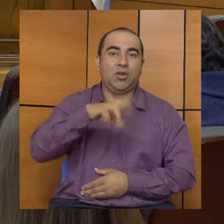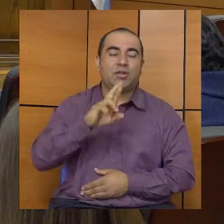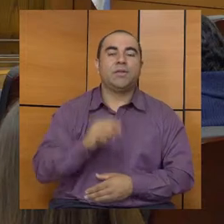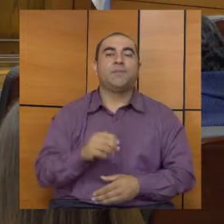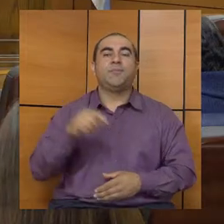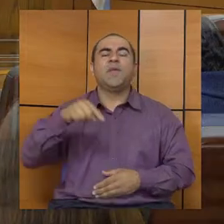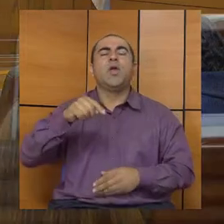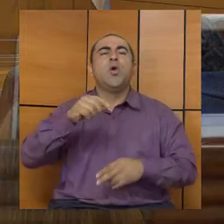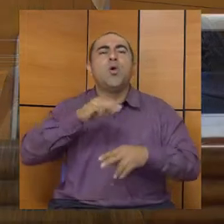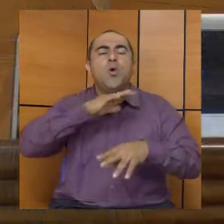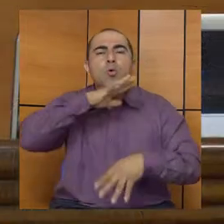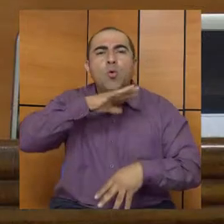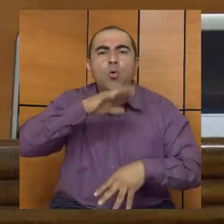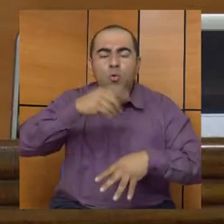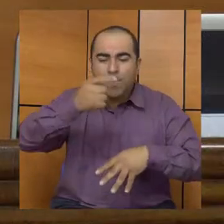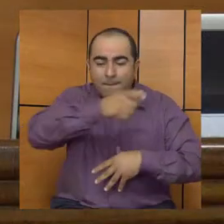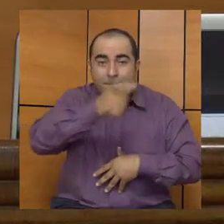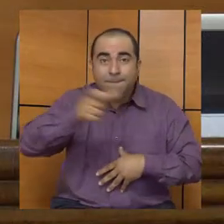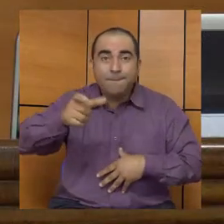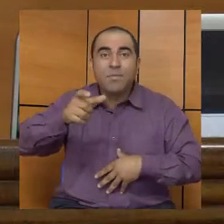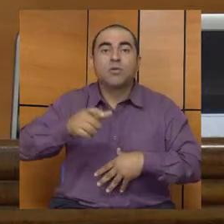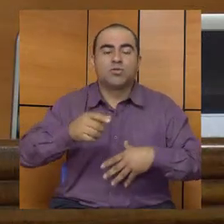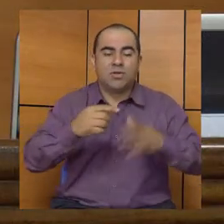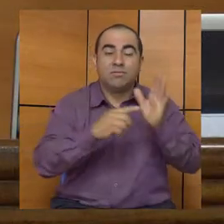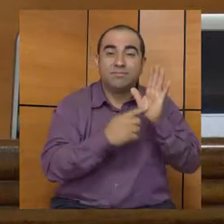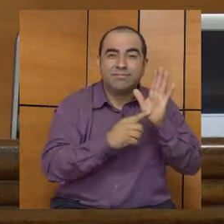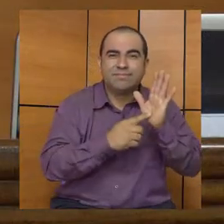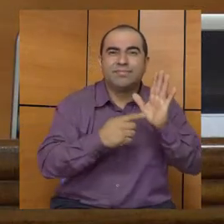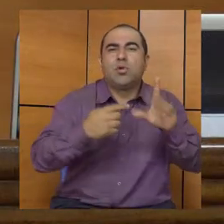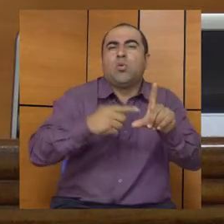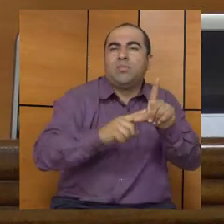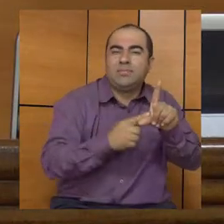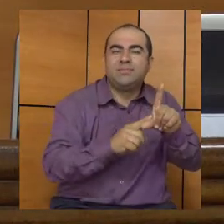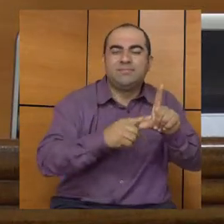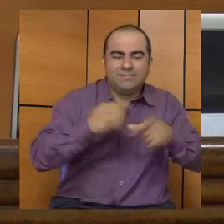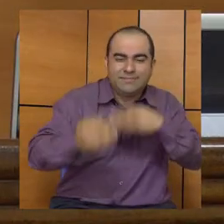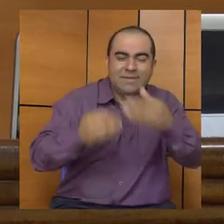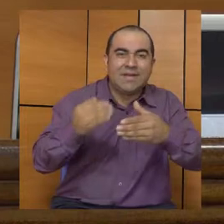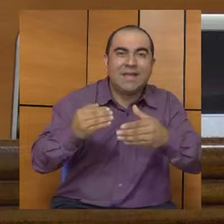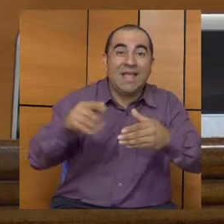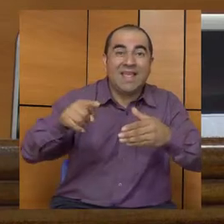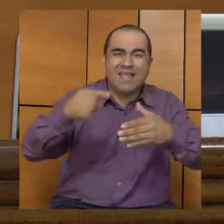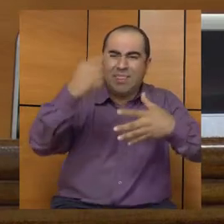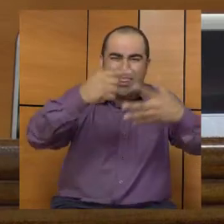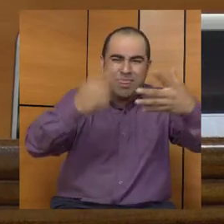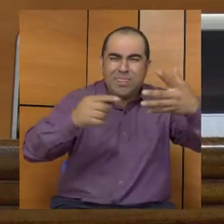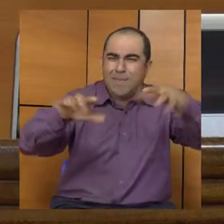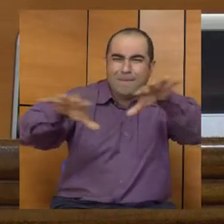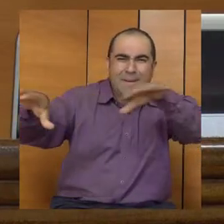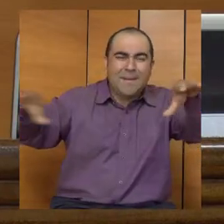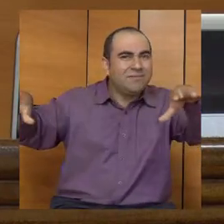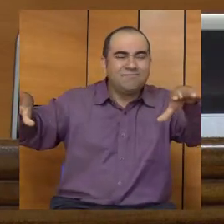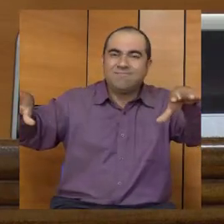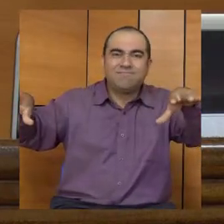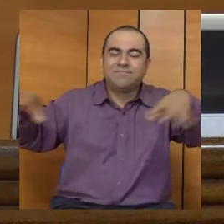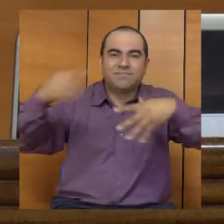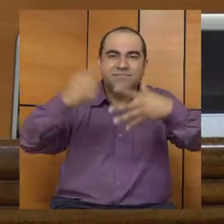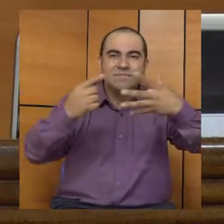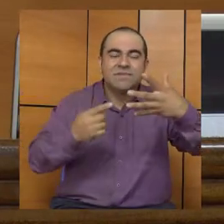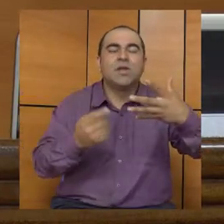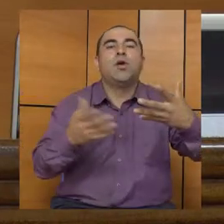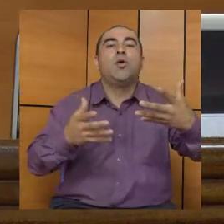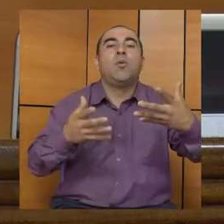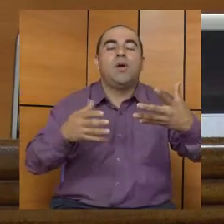El estudio uso de redes sociales en personas mayores, un enfoque de segmentación de clases latentes en Chile, nace de la alianza de esta Casa de